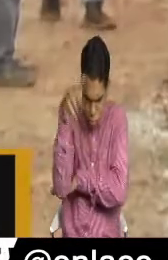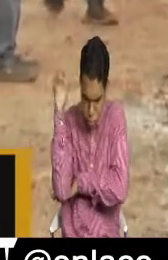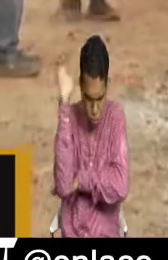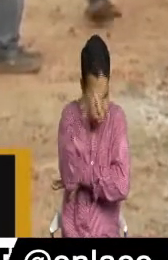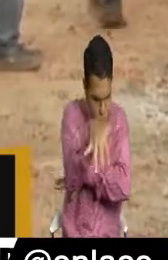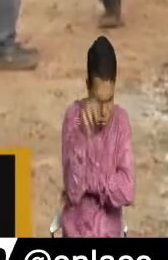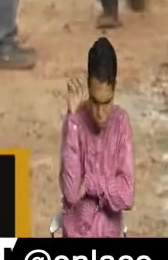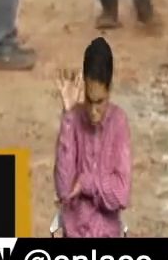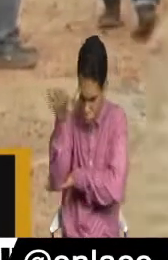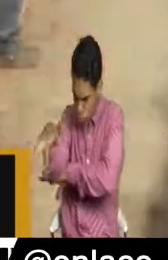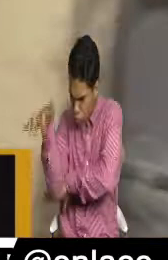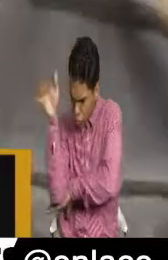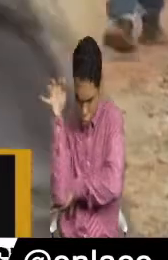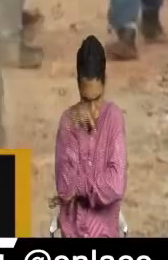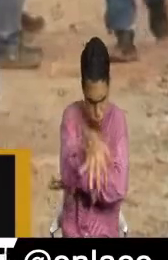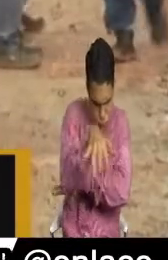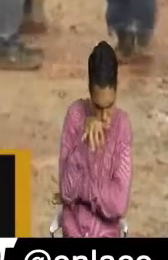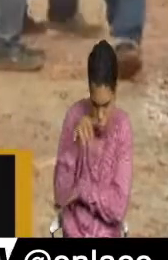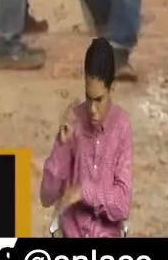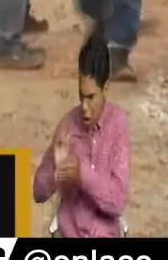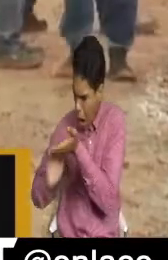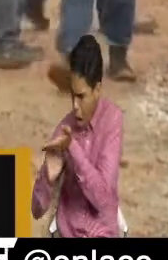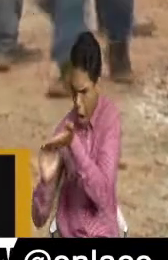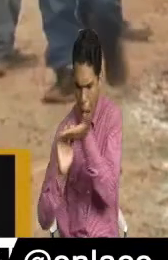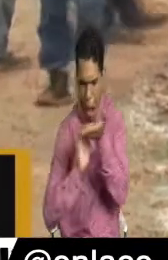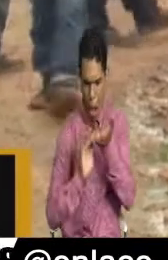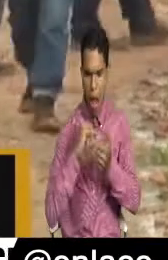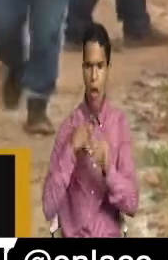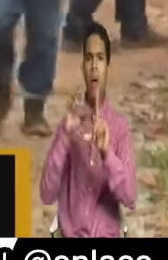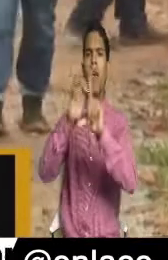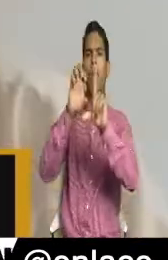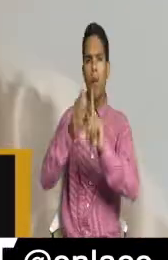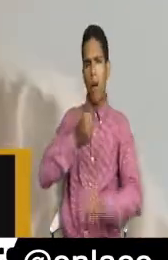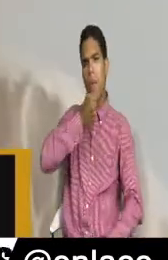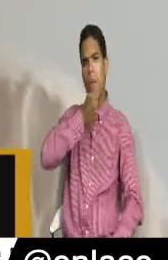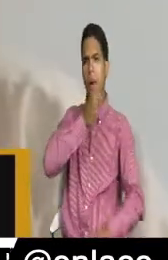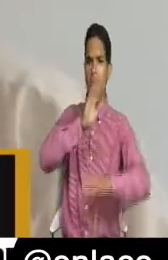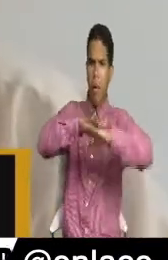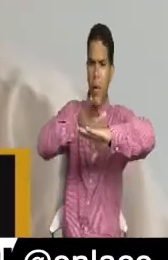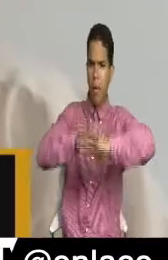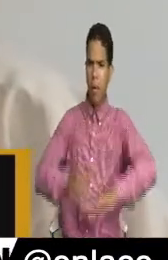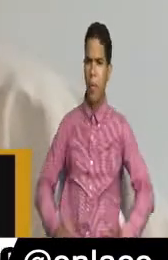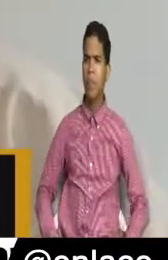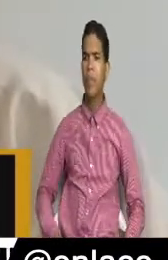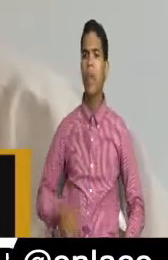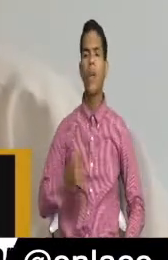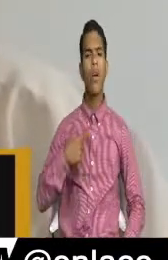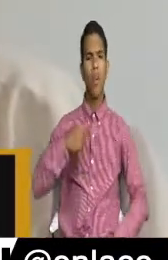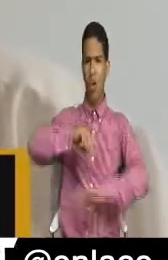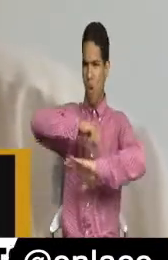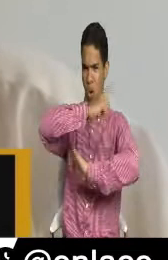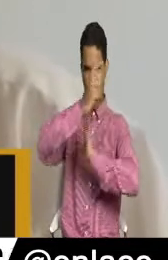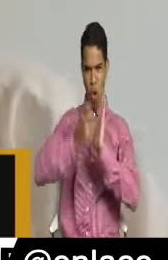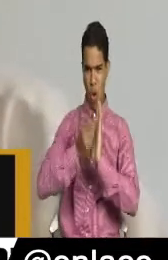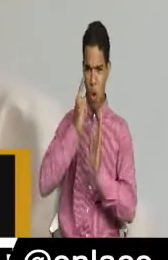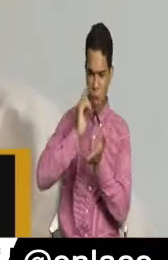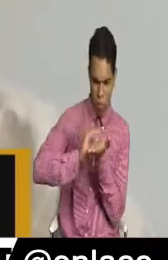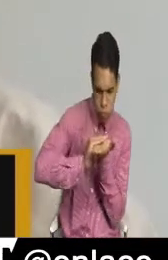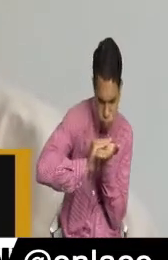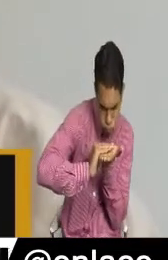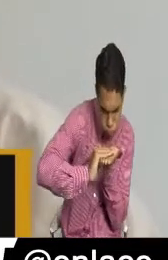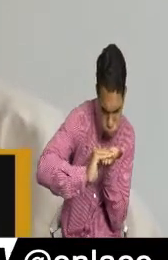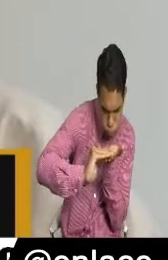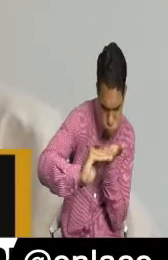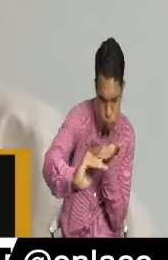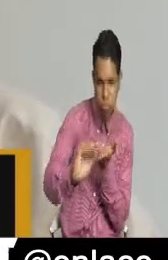a través de Enlace Noticias y expuso cuáles son las cuentas que tienen con la firma portuguesa. Tenemos un total ejecutado en obra por Construcciones DUD